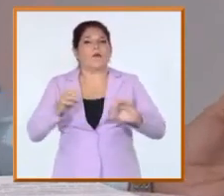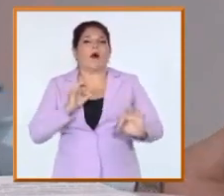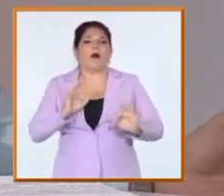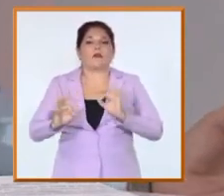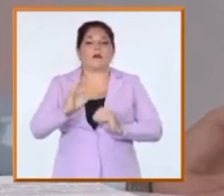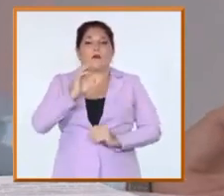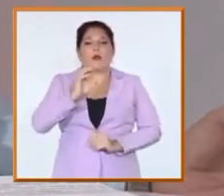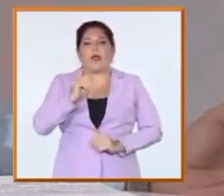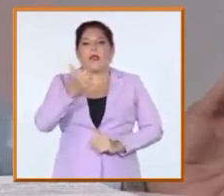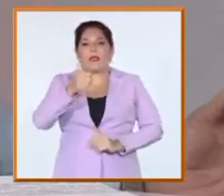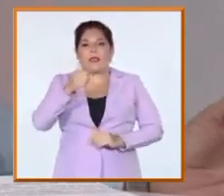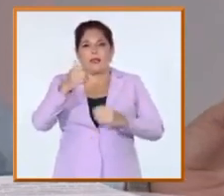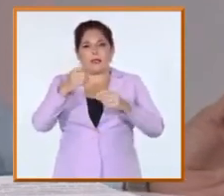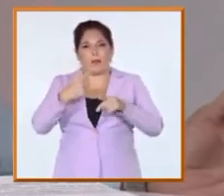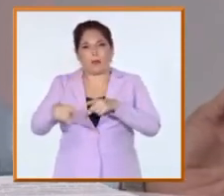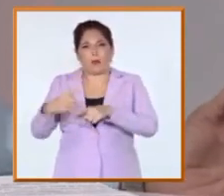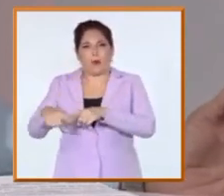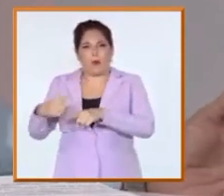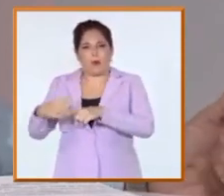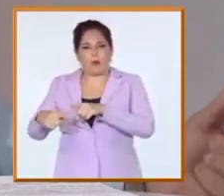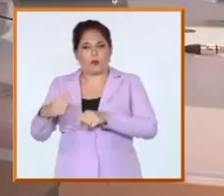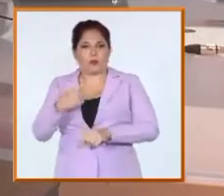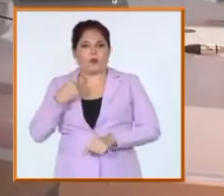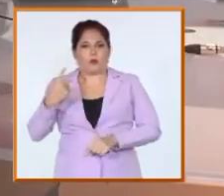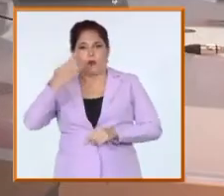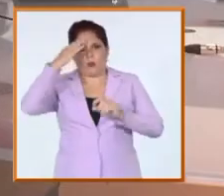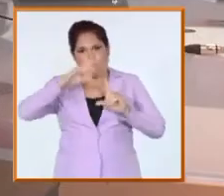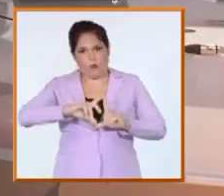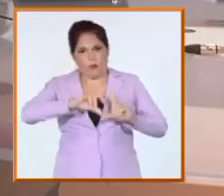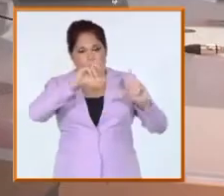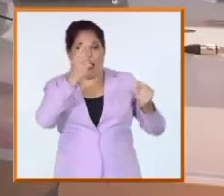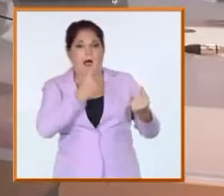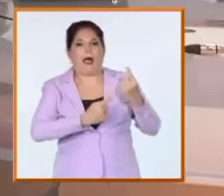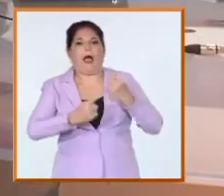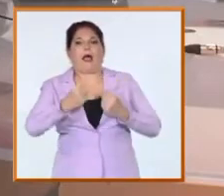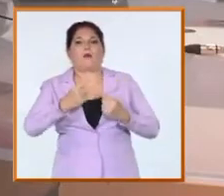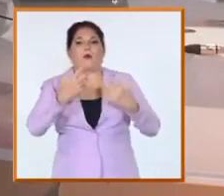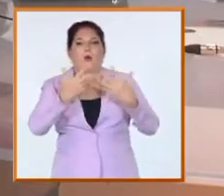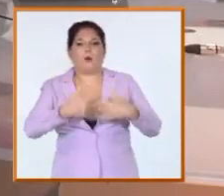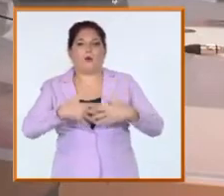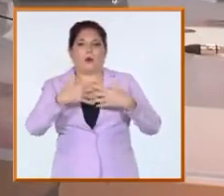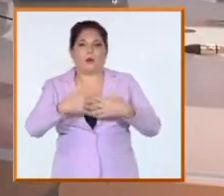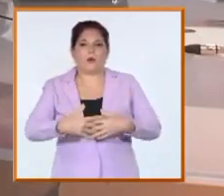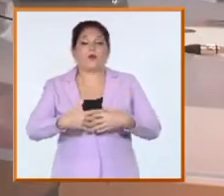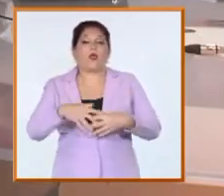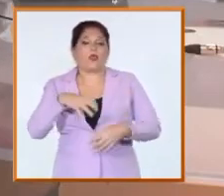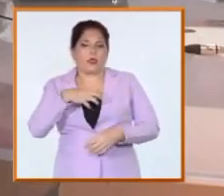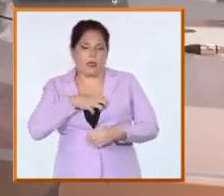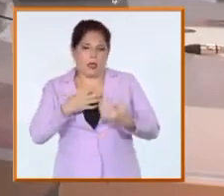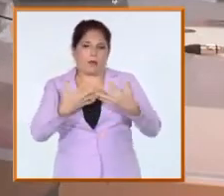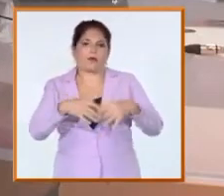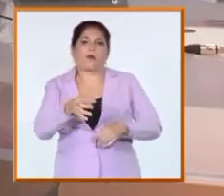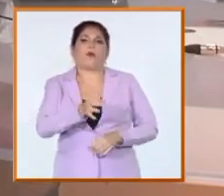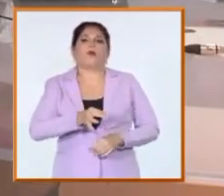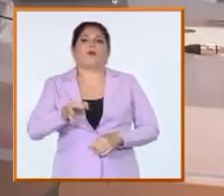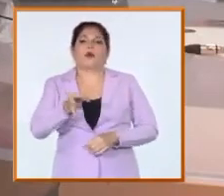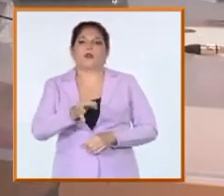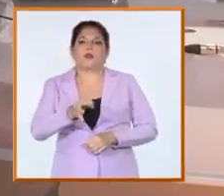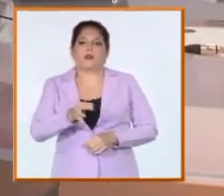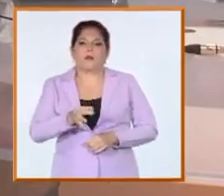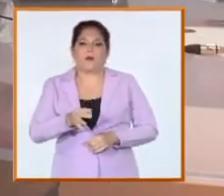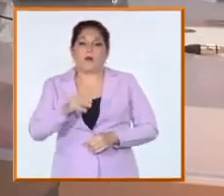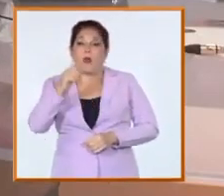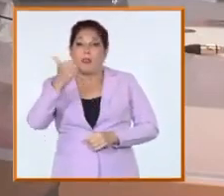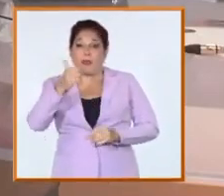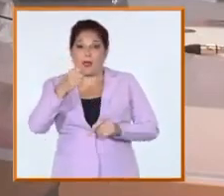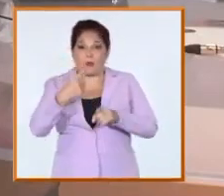11 10 productos de balance nacional que algunos de ellos ya lo estamos produciendo en algunos municipios del país No pero son